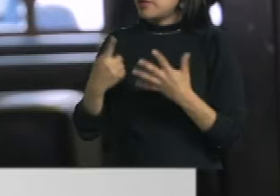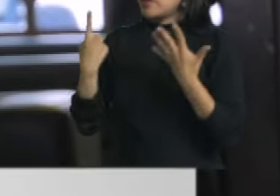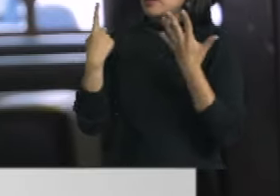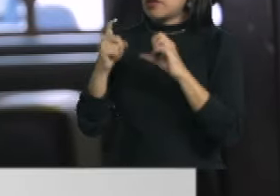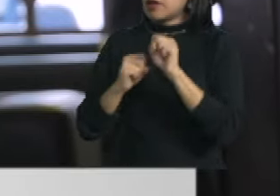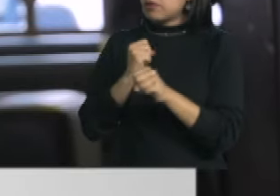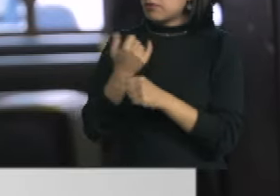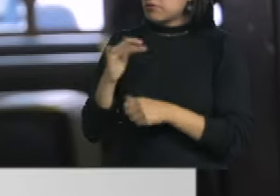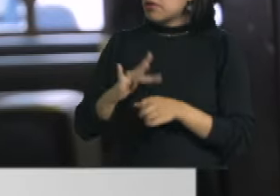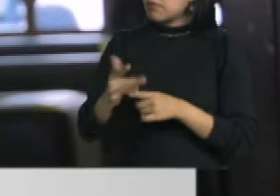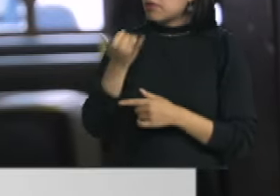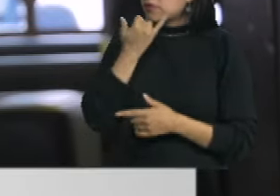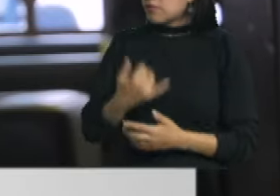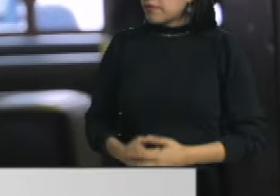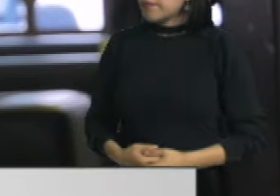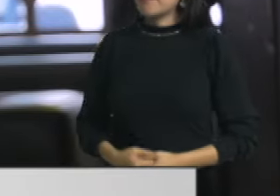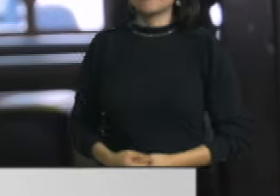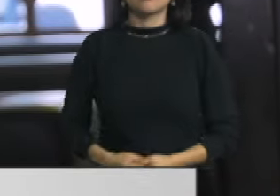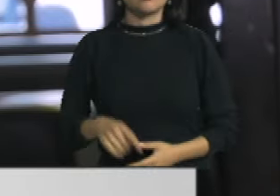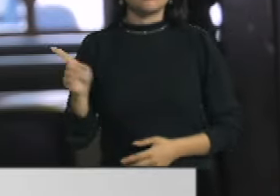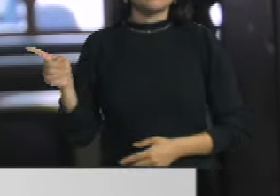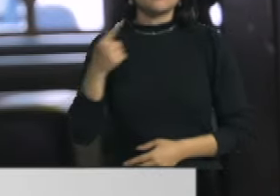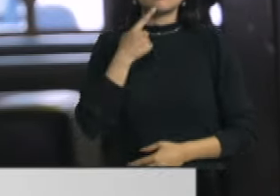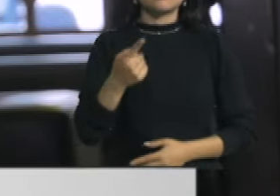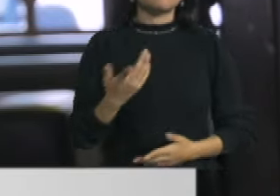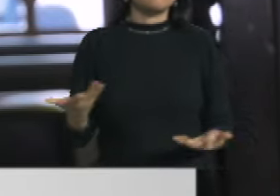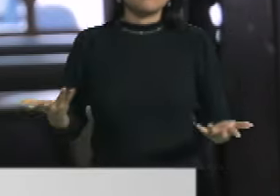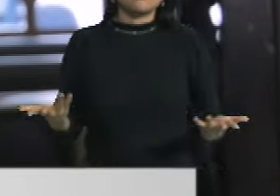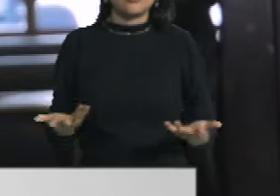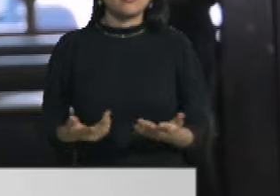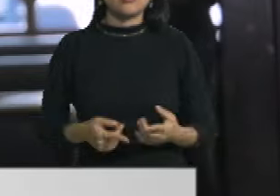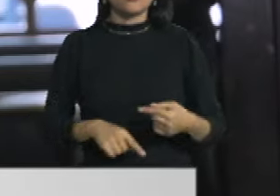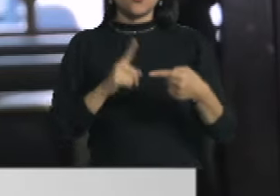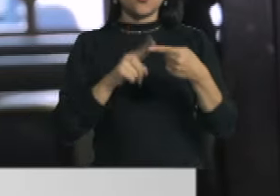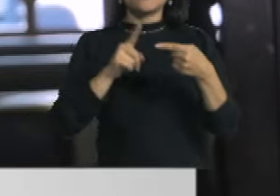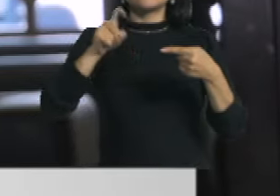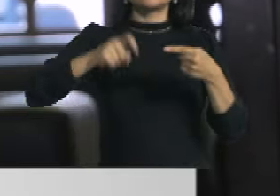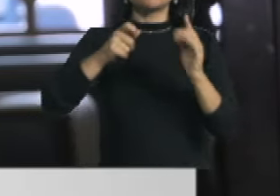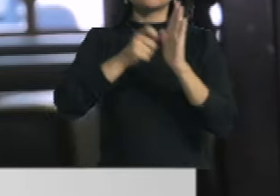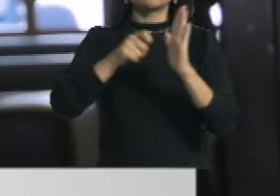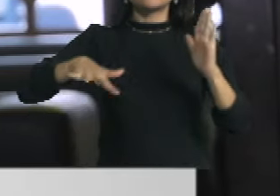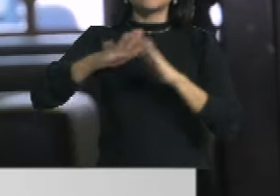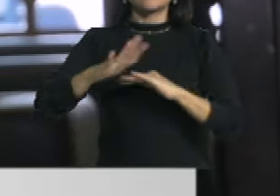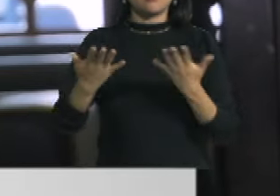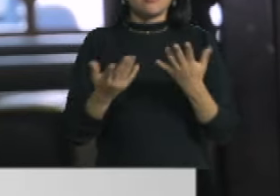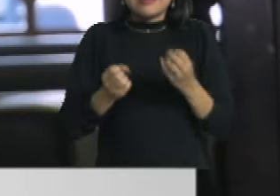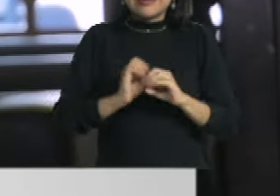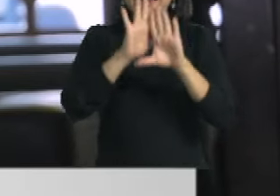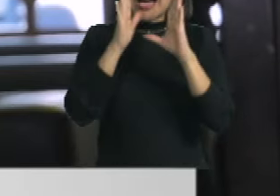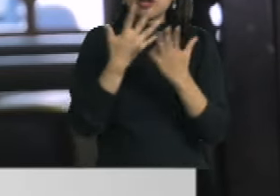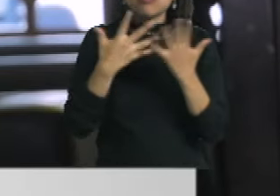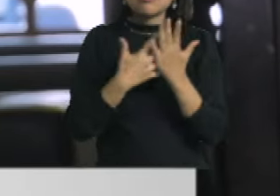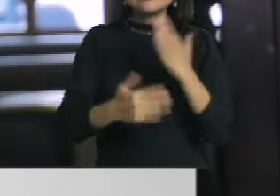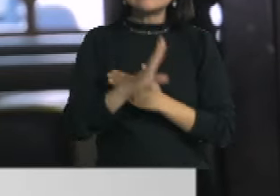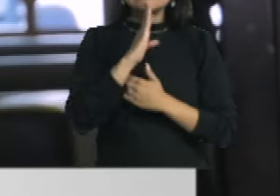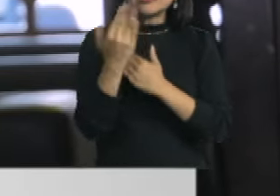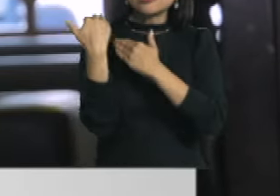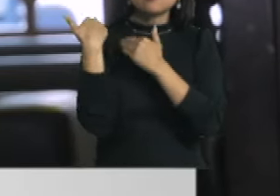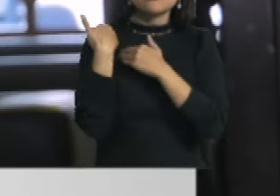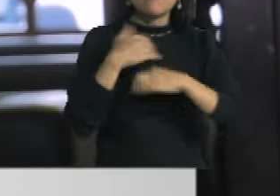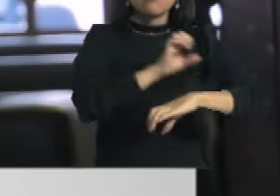proyecto. Uno, urgente, que podamos tener la política pública de Bogotá 24 horas para allí definir responsables y cómo se va a